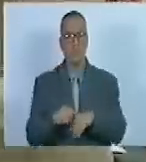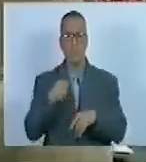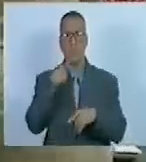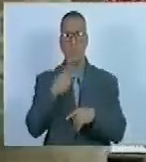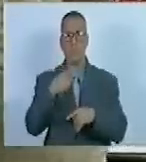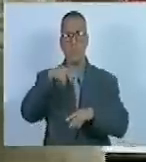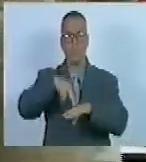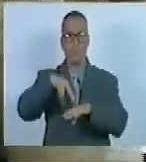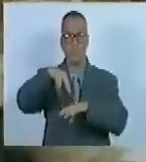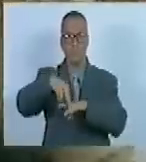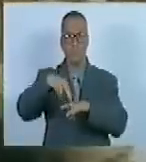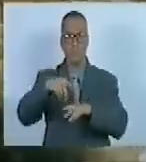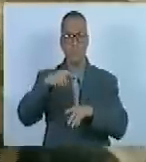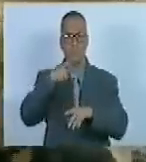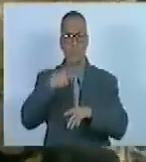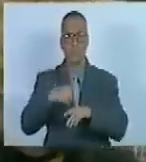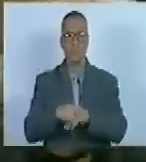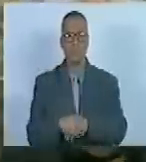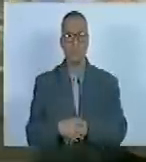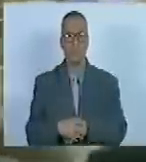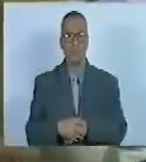Solicita la tribuna de oradores, se le concede.